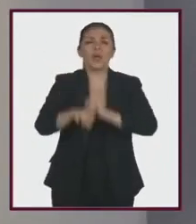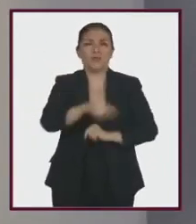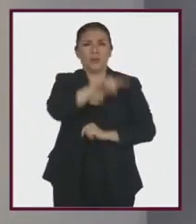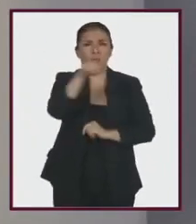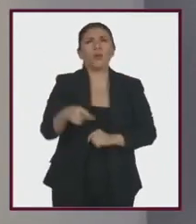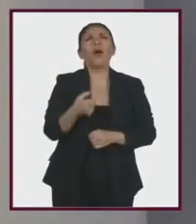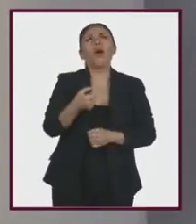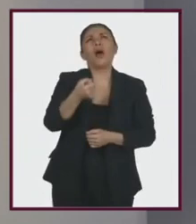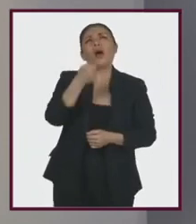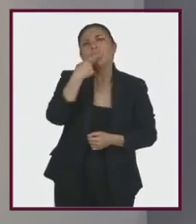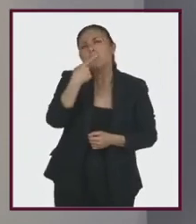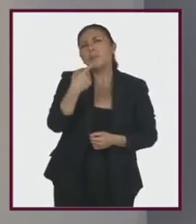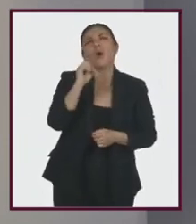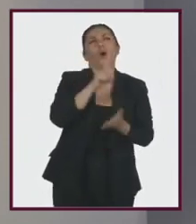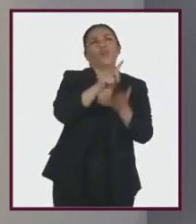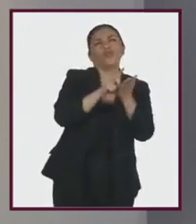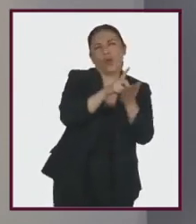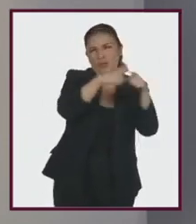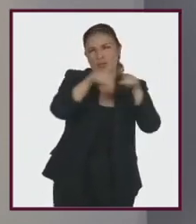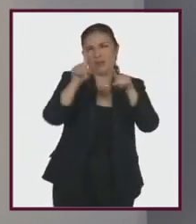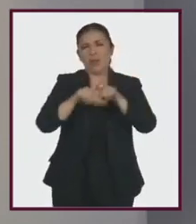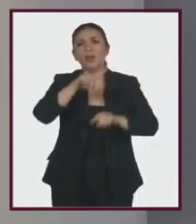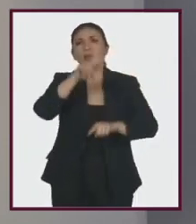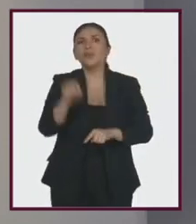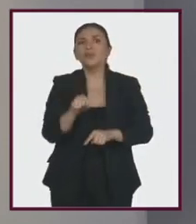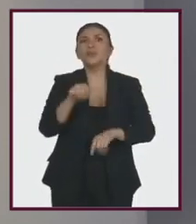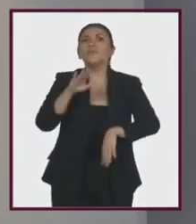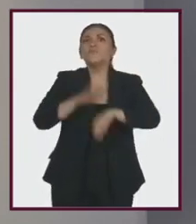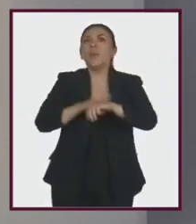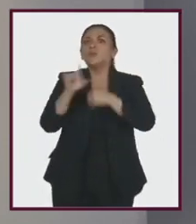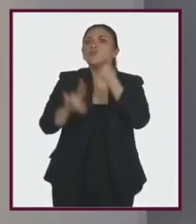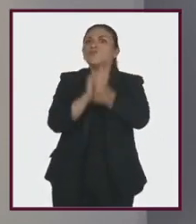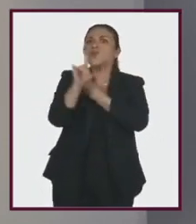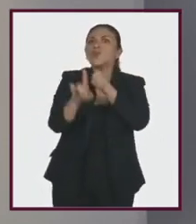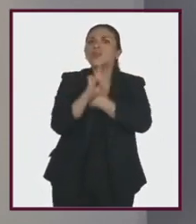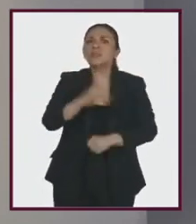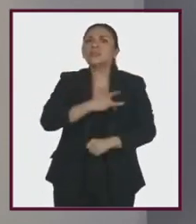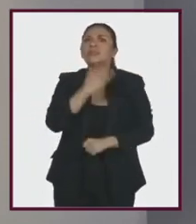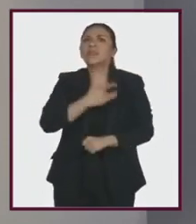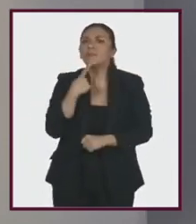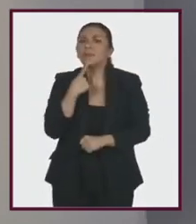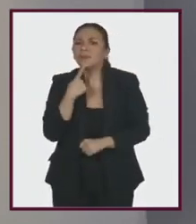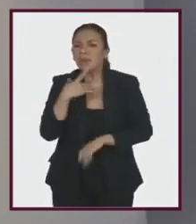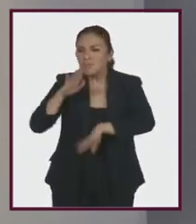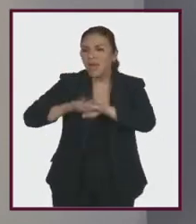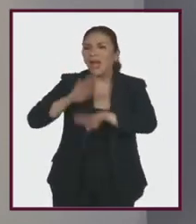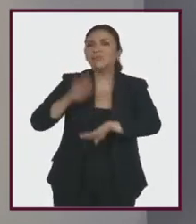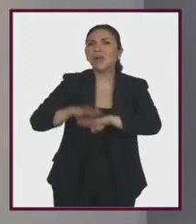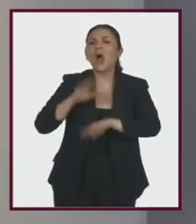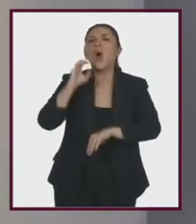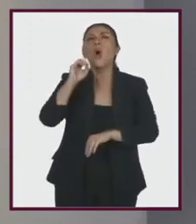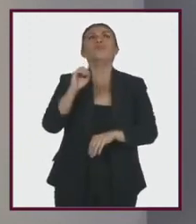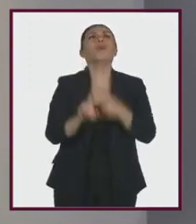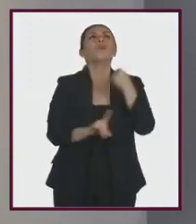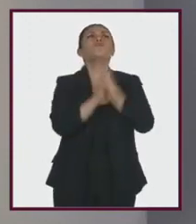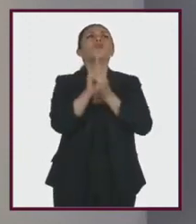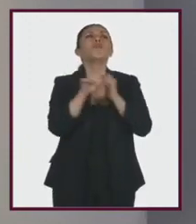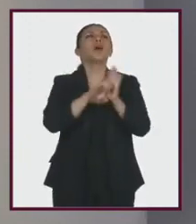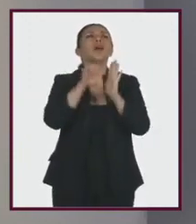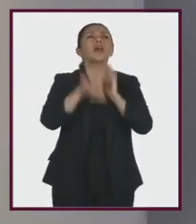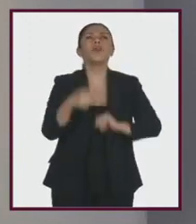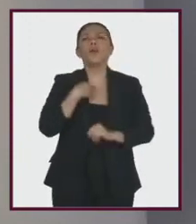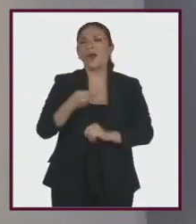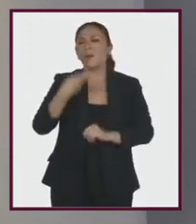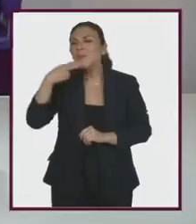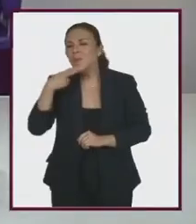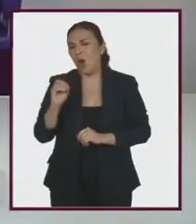empezamos a tener dificultades con el consumo de las sustancias, ¿no? O sea, ya tuve problemas por consumir,